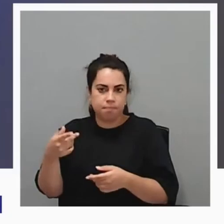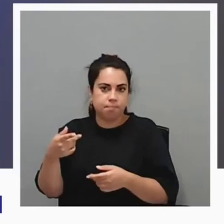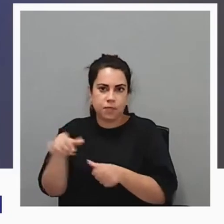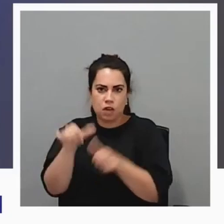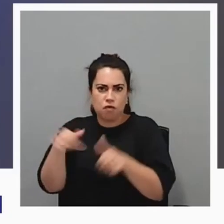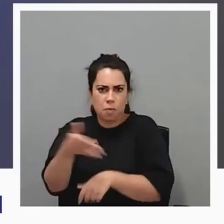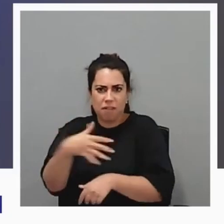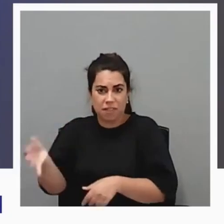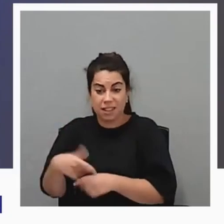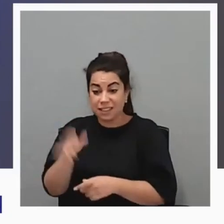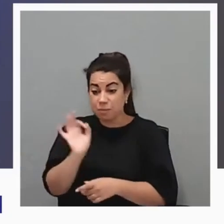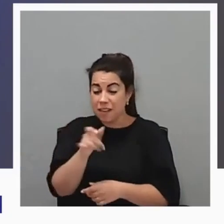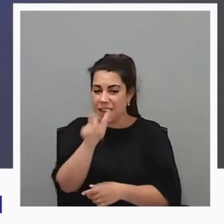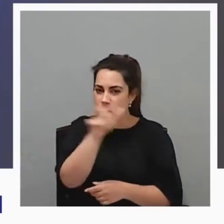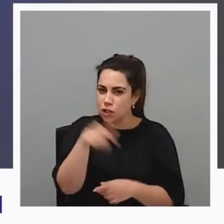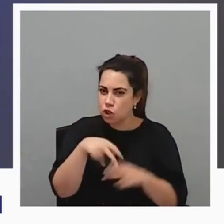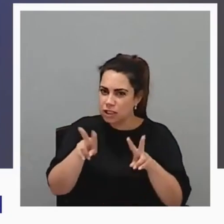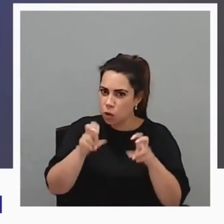innovadores sociales,